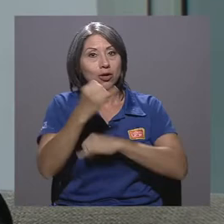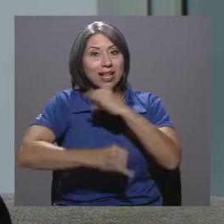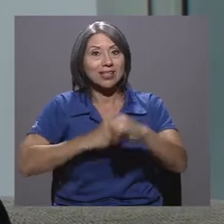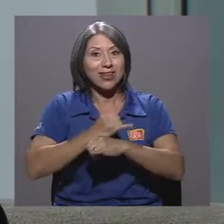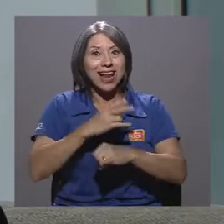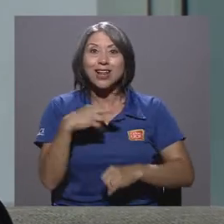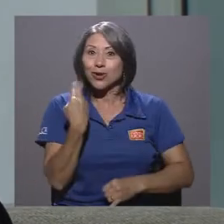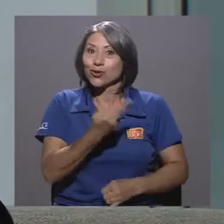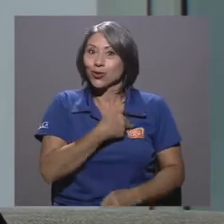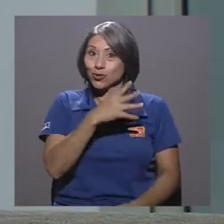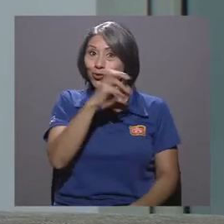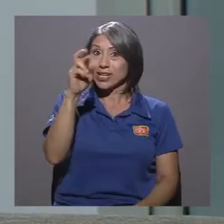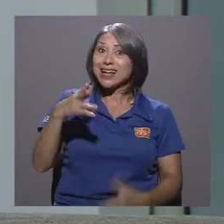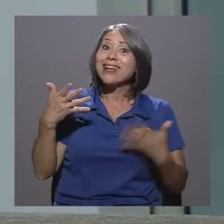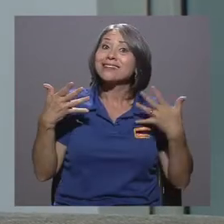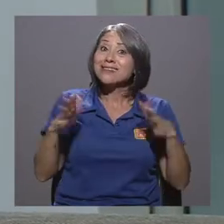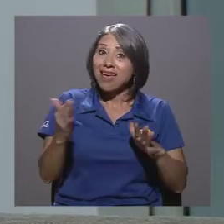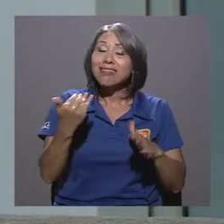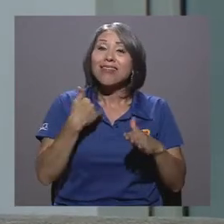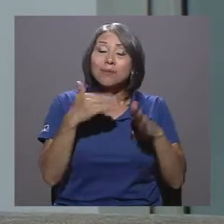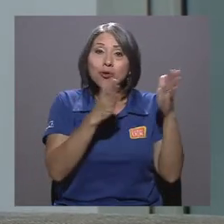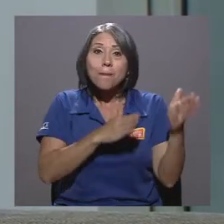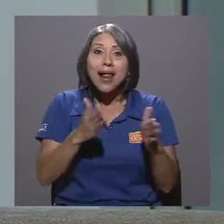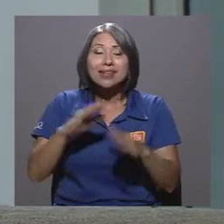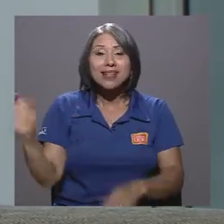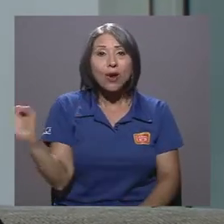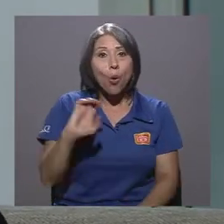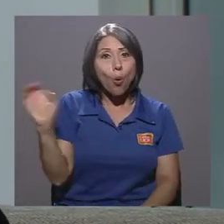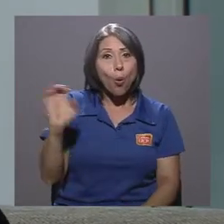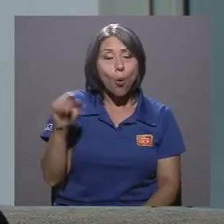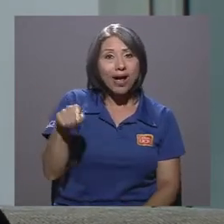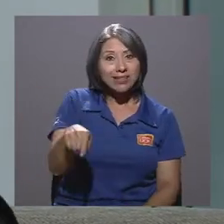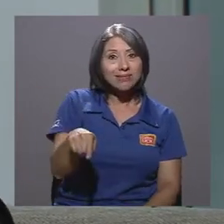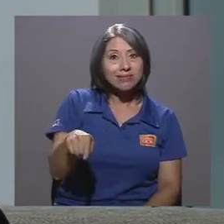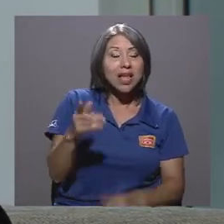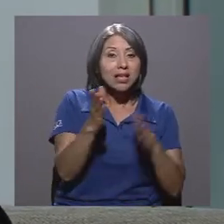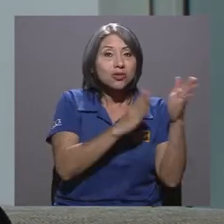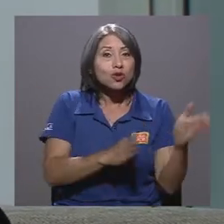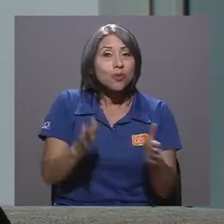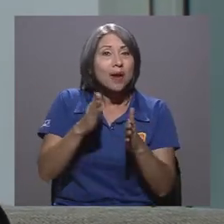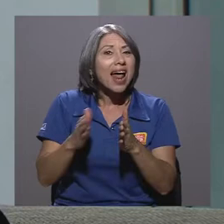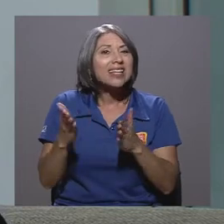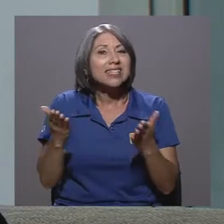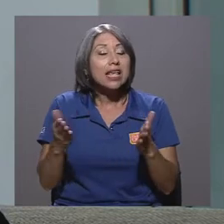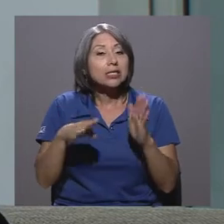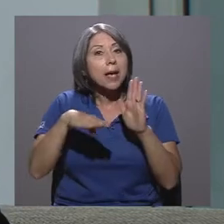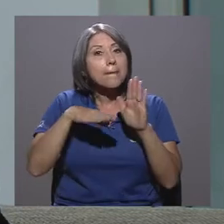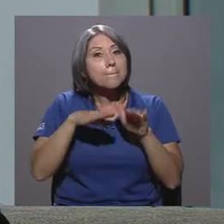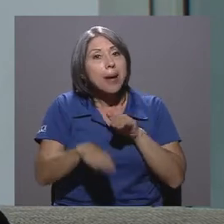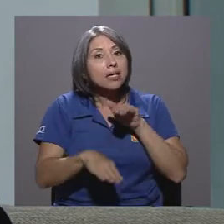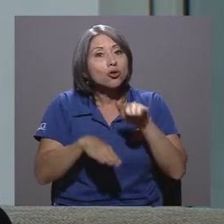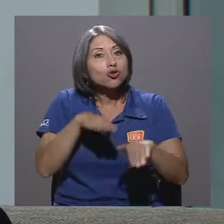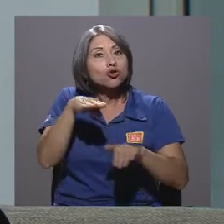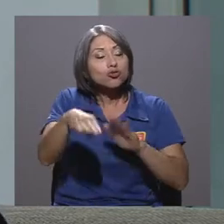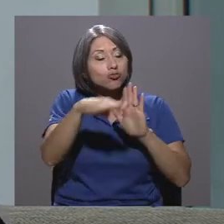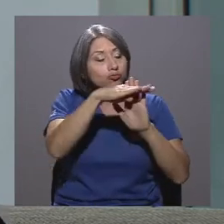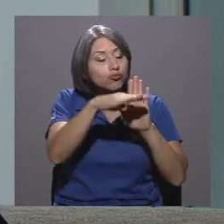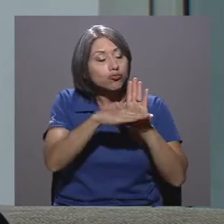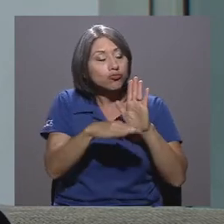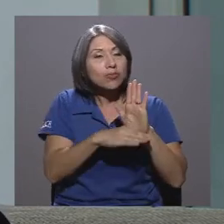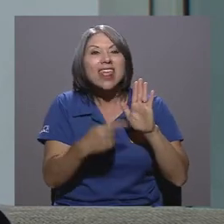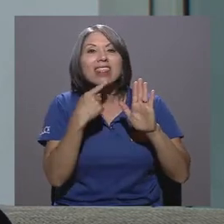ya tenemos planes de contingencia, que esos planes son los pasos que nos dicen cómo vamos a reaccionar ante